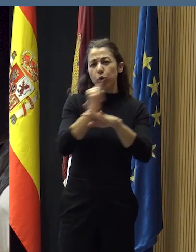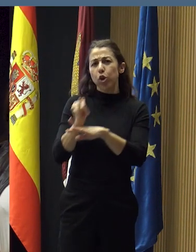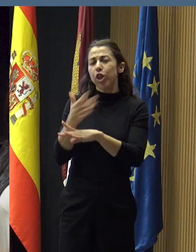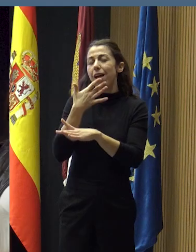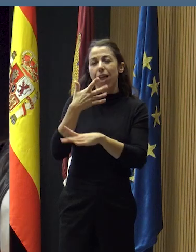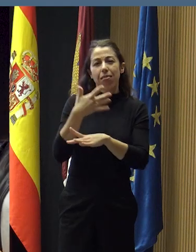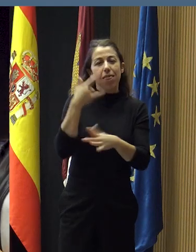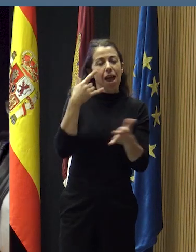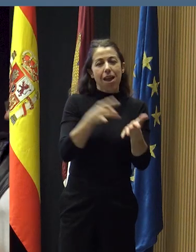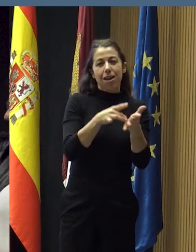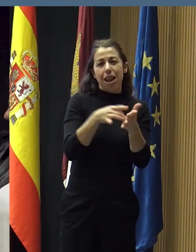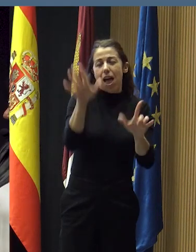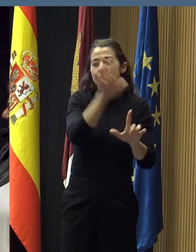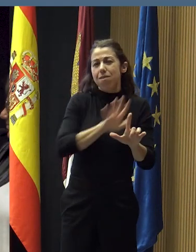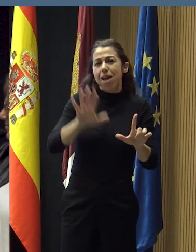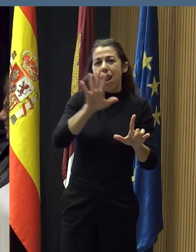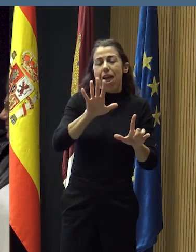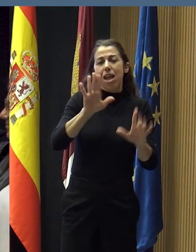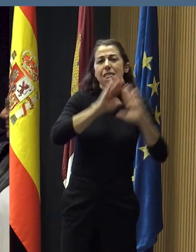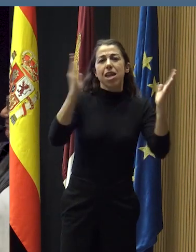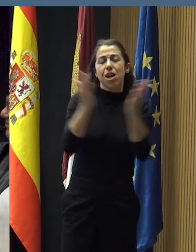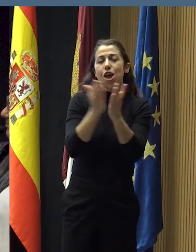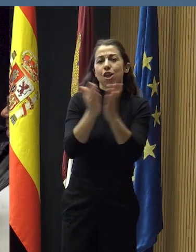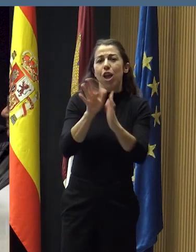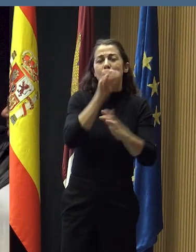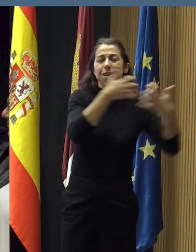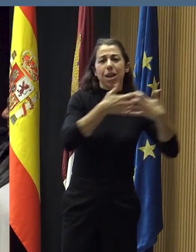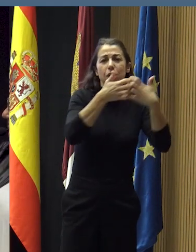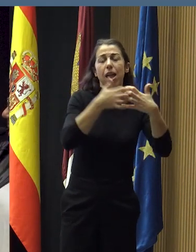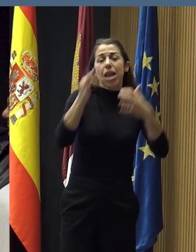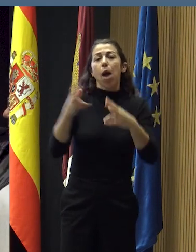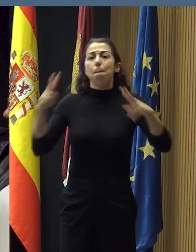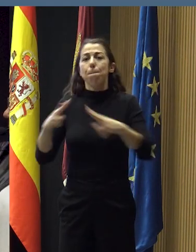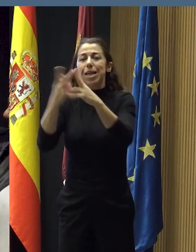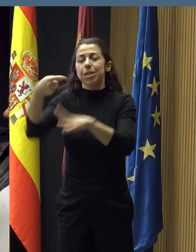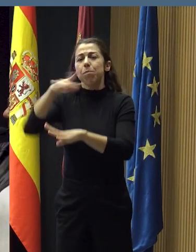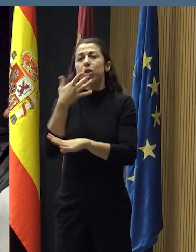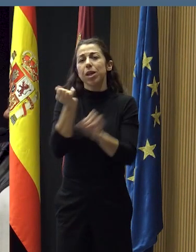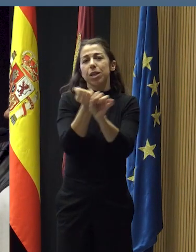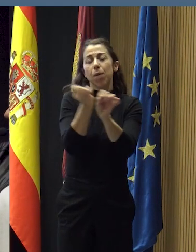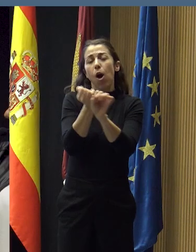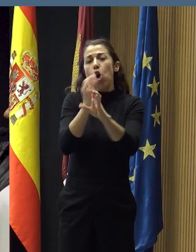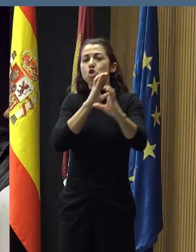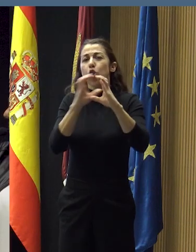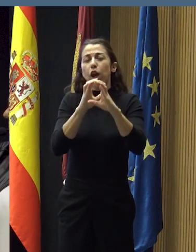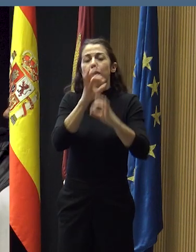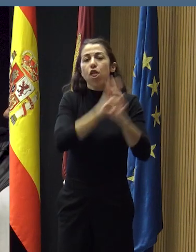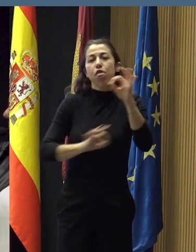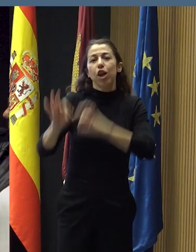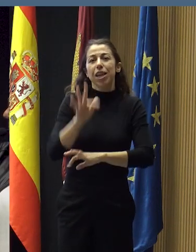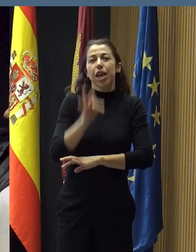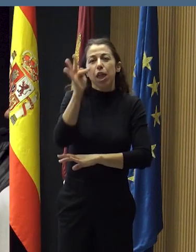de excelencia internacional en Estados Unidos y también en París, donde trabajó en comunicación celular